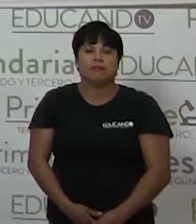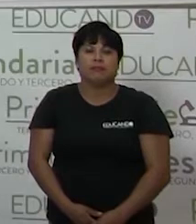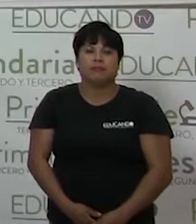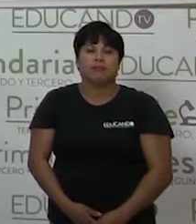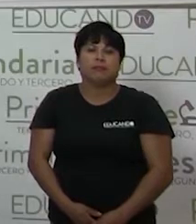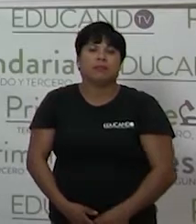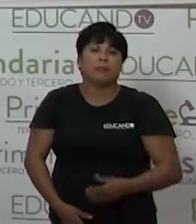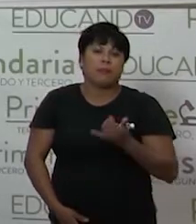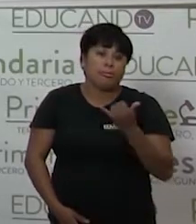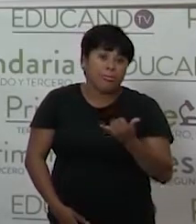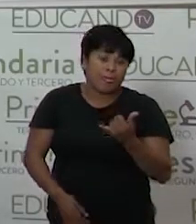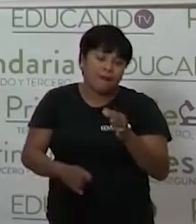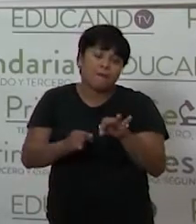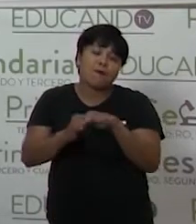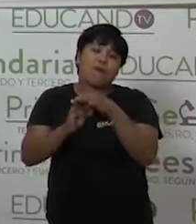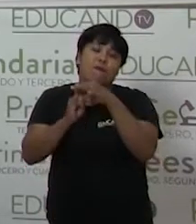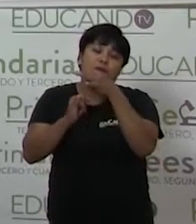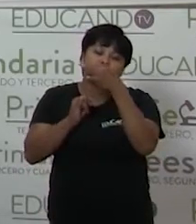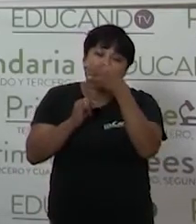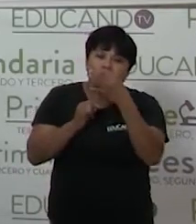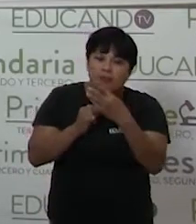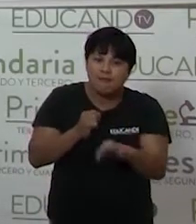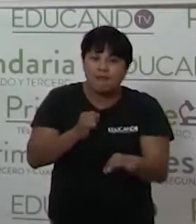y por último